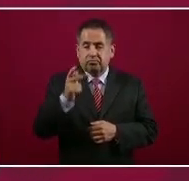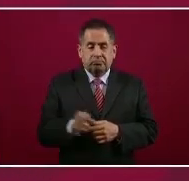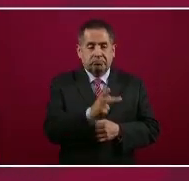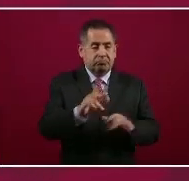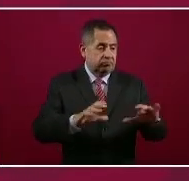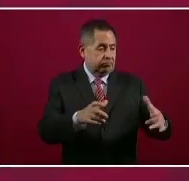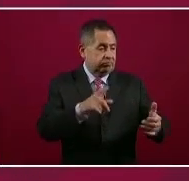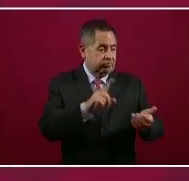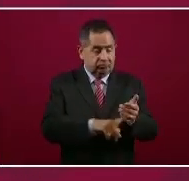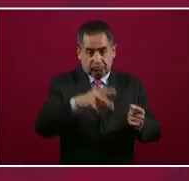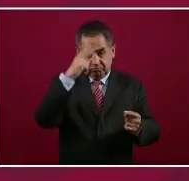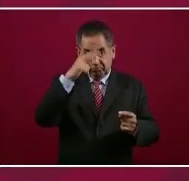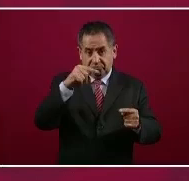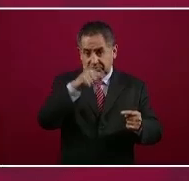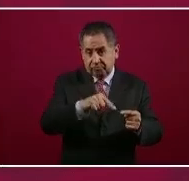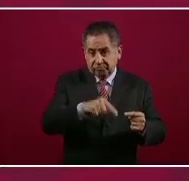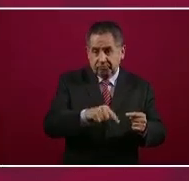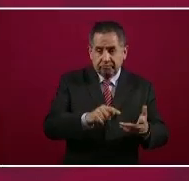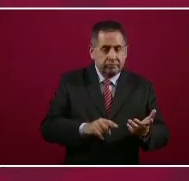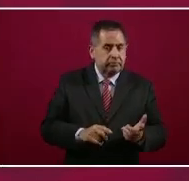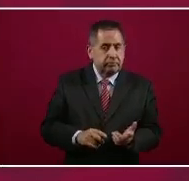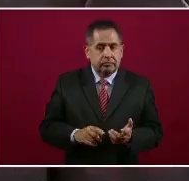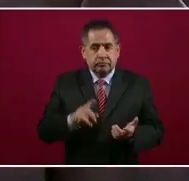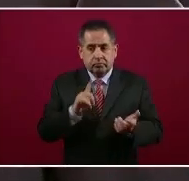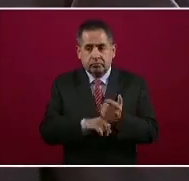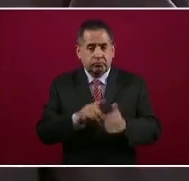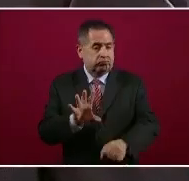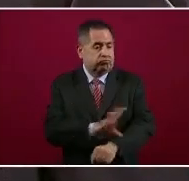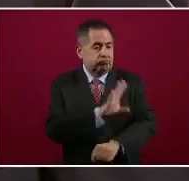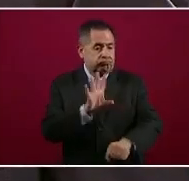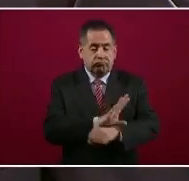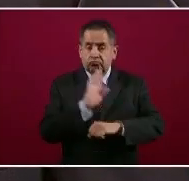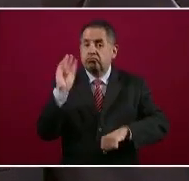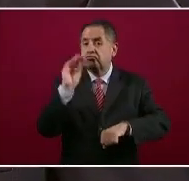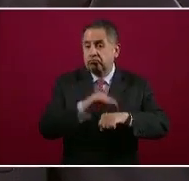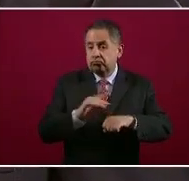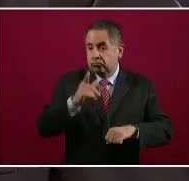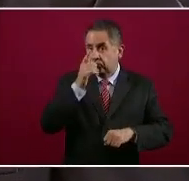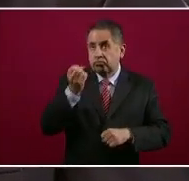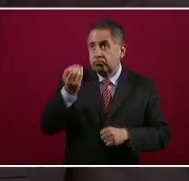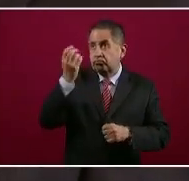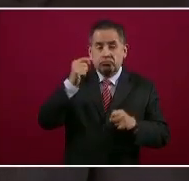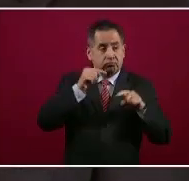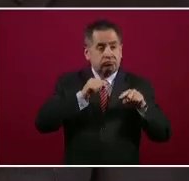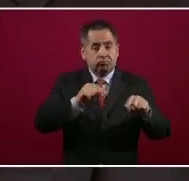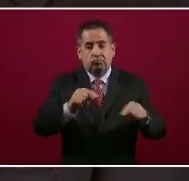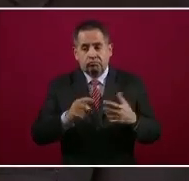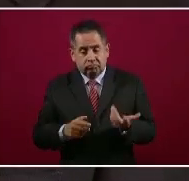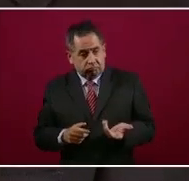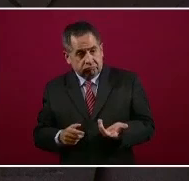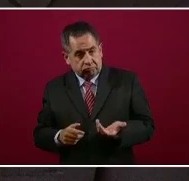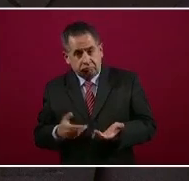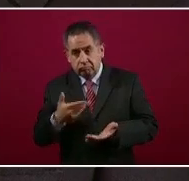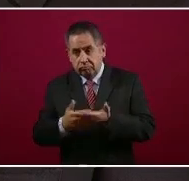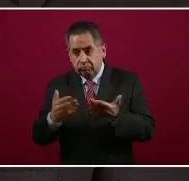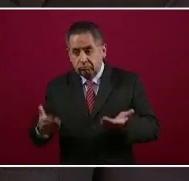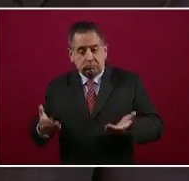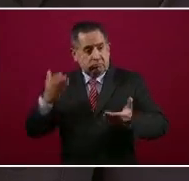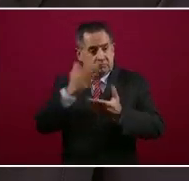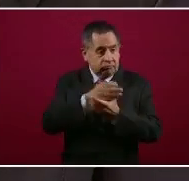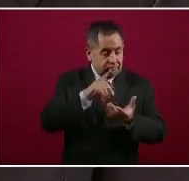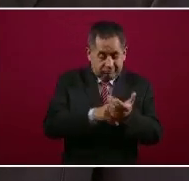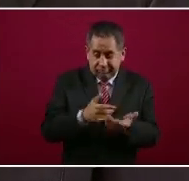de méjico que tuvo energía eléctrica y si ustedes van ahora a pato